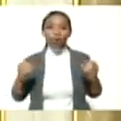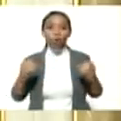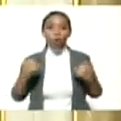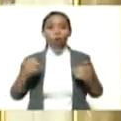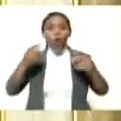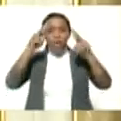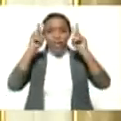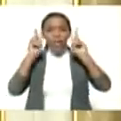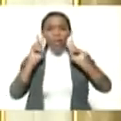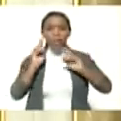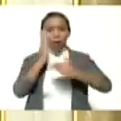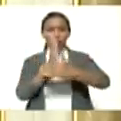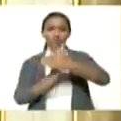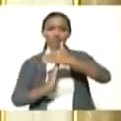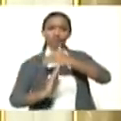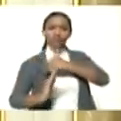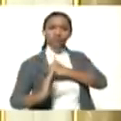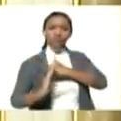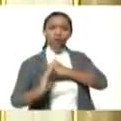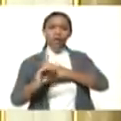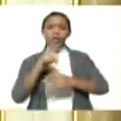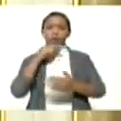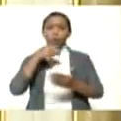y progresista llamada la Causa R.